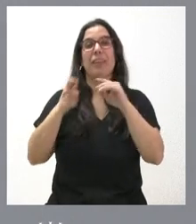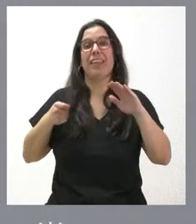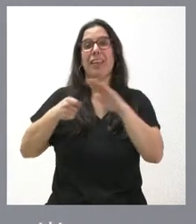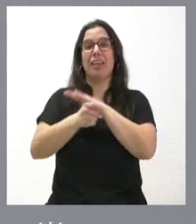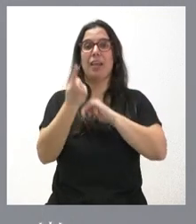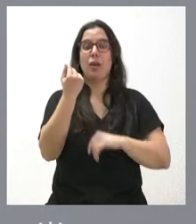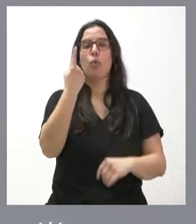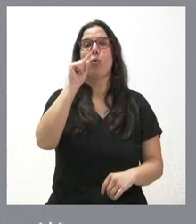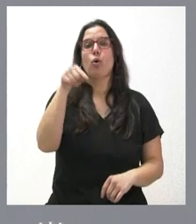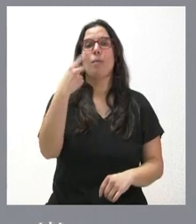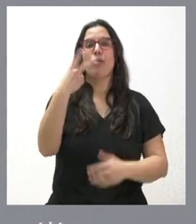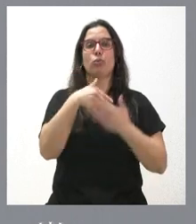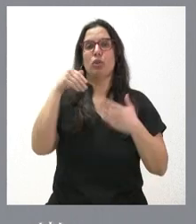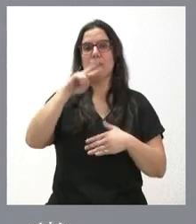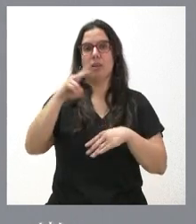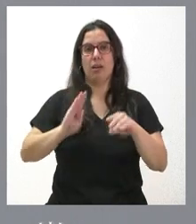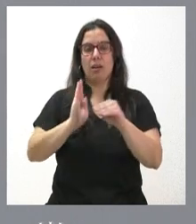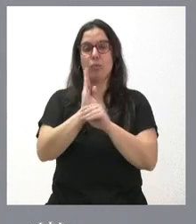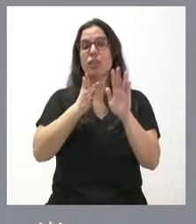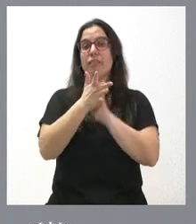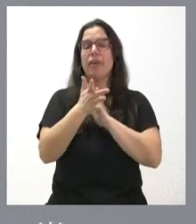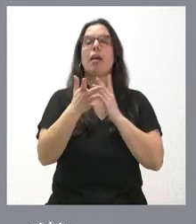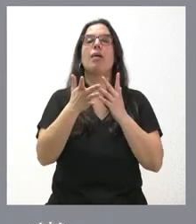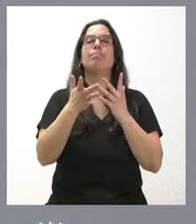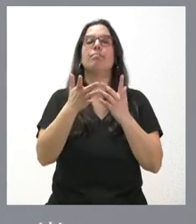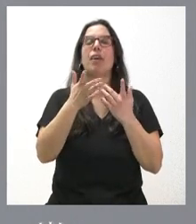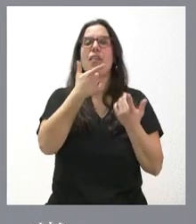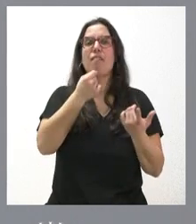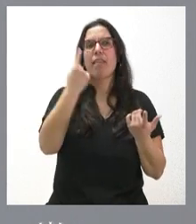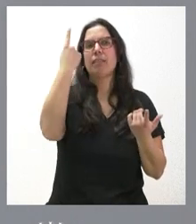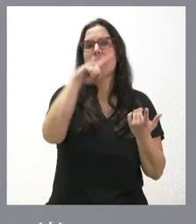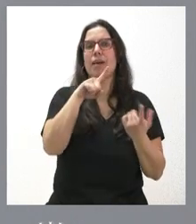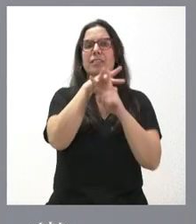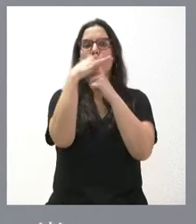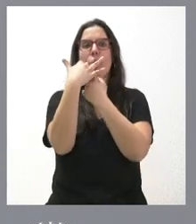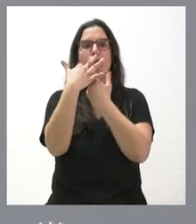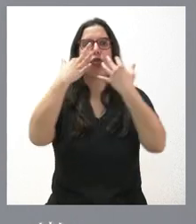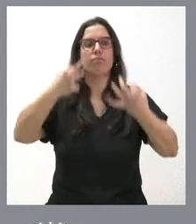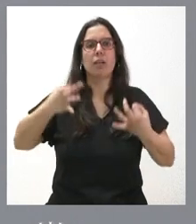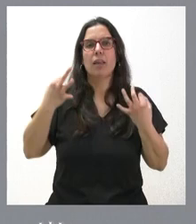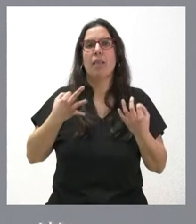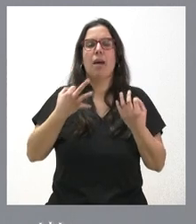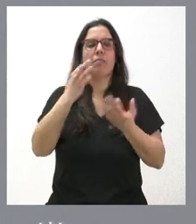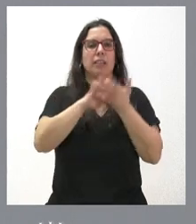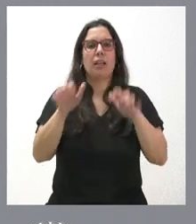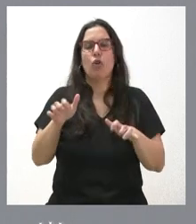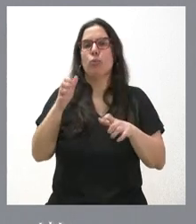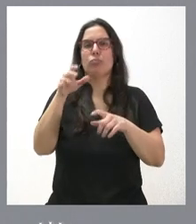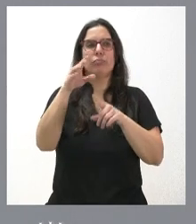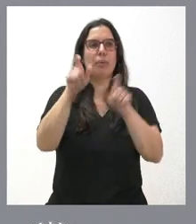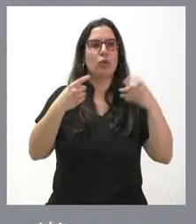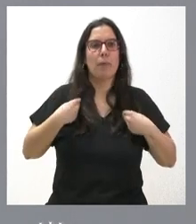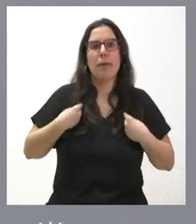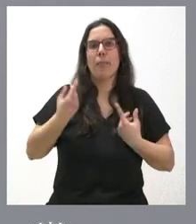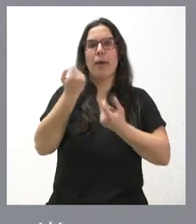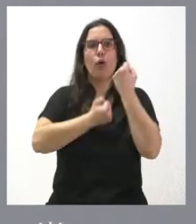de 1,2 millones de euros se trata de facilitar el conocimiento sobre la realidad de Castilla de León en el ámbito demográfico económico social educativo